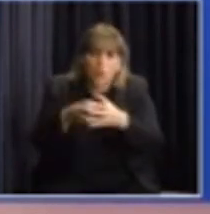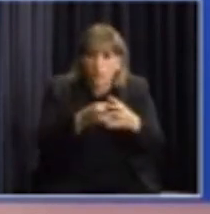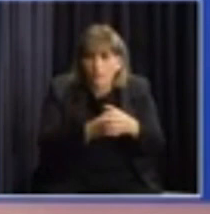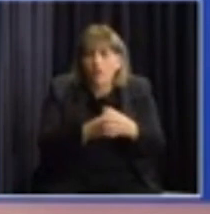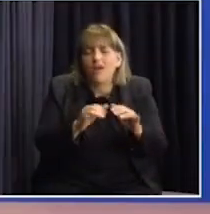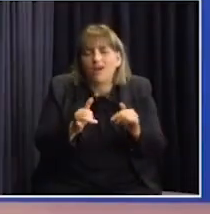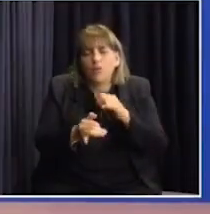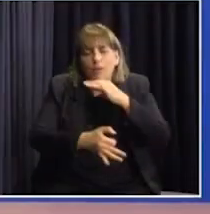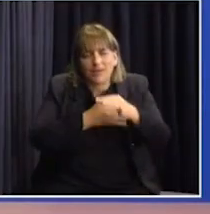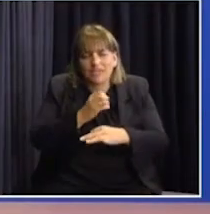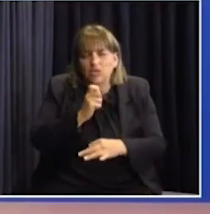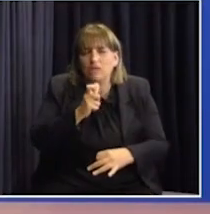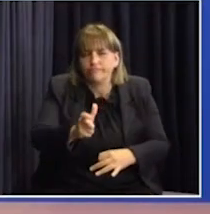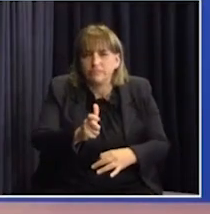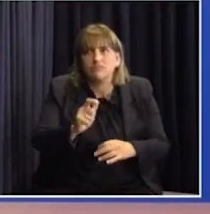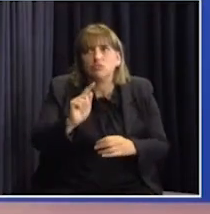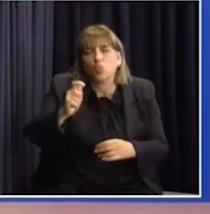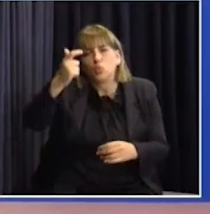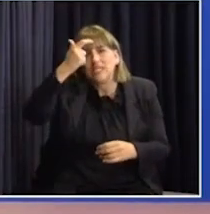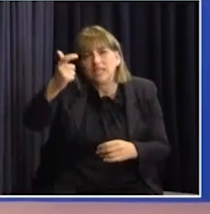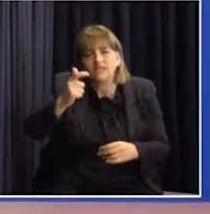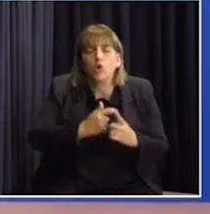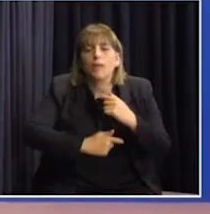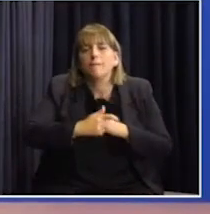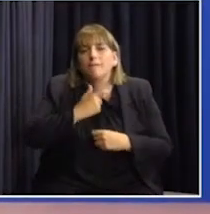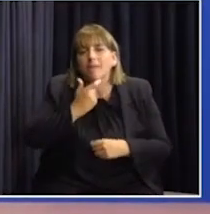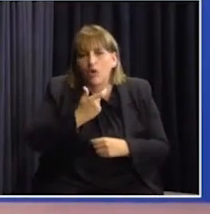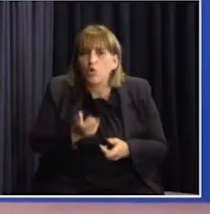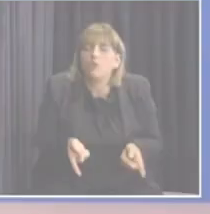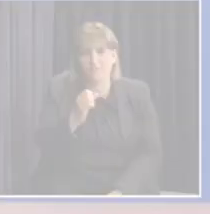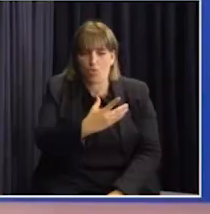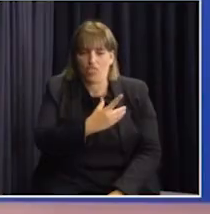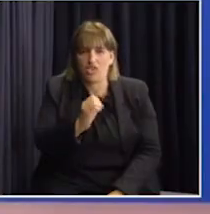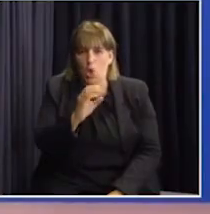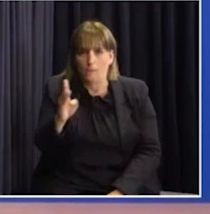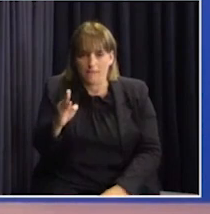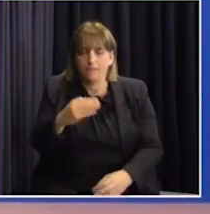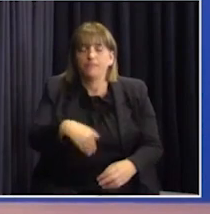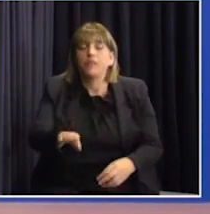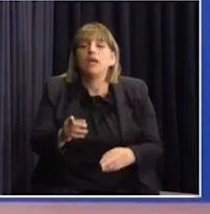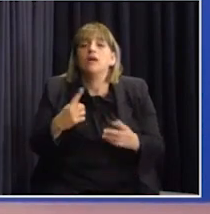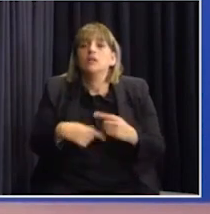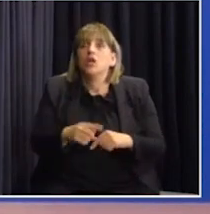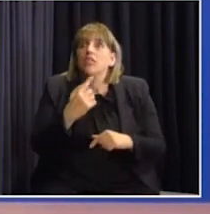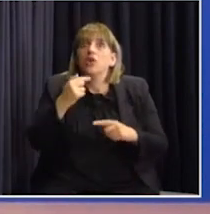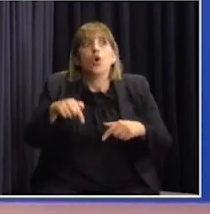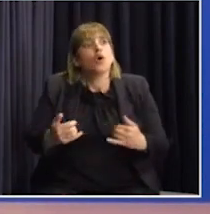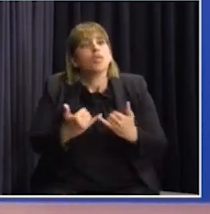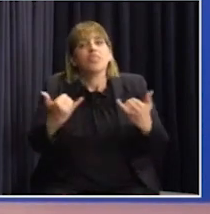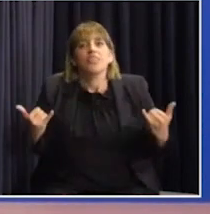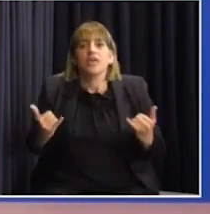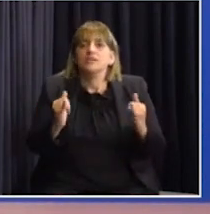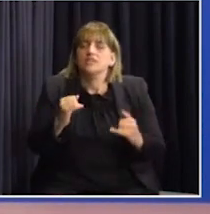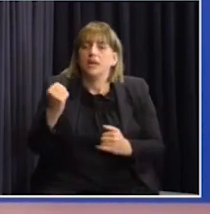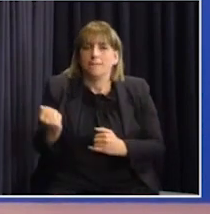científico y pedagógico para ese retorno así que insisto es un día